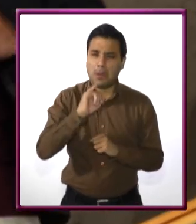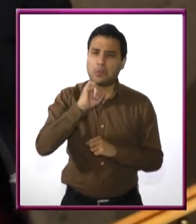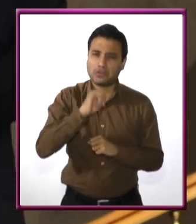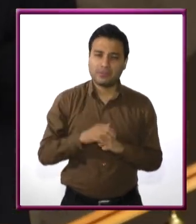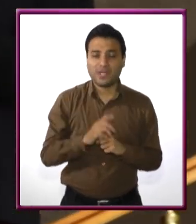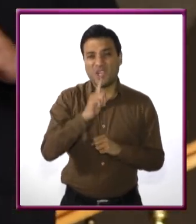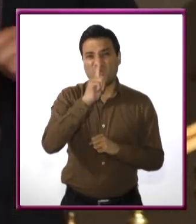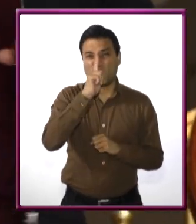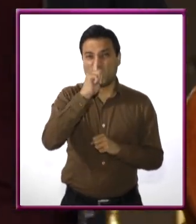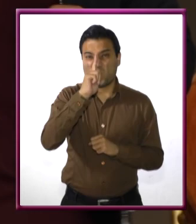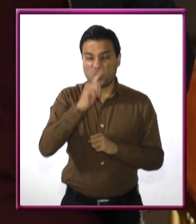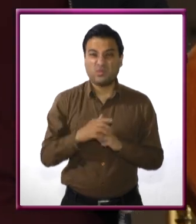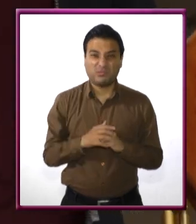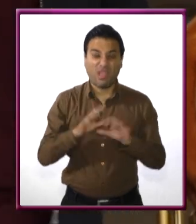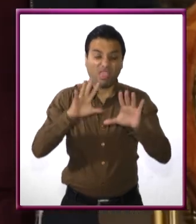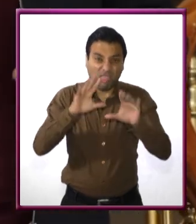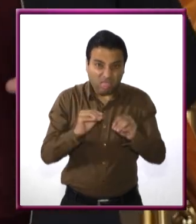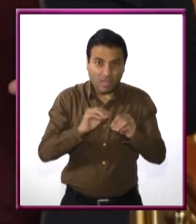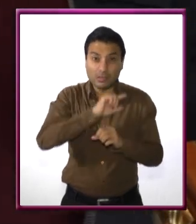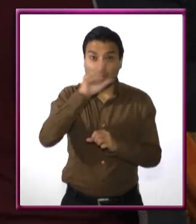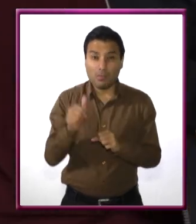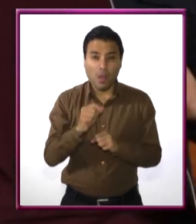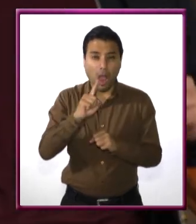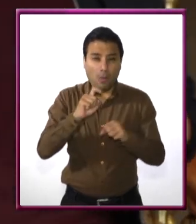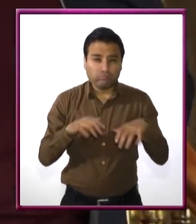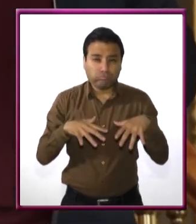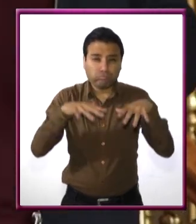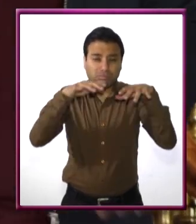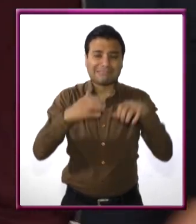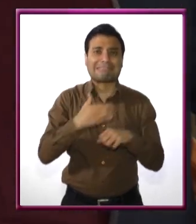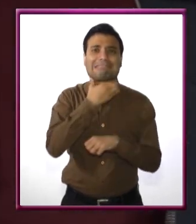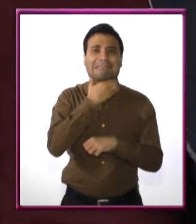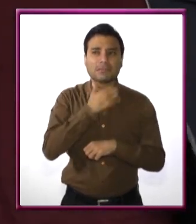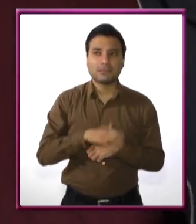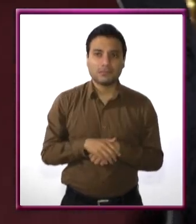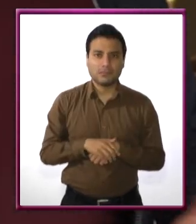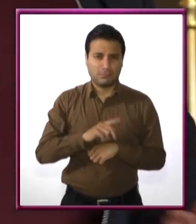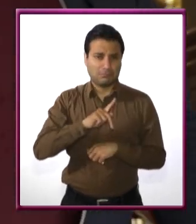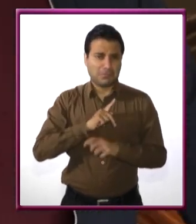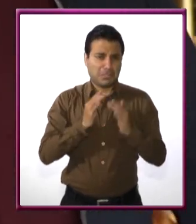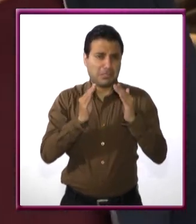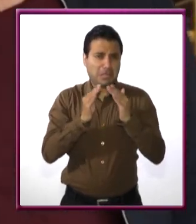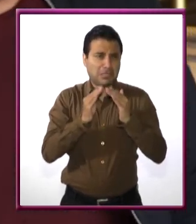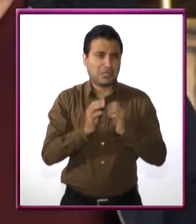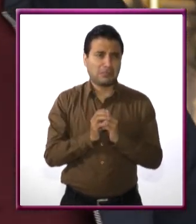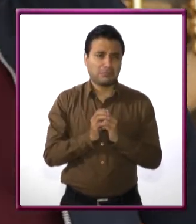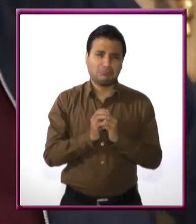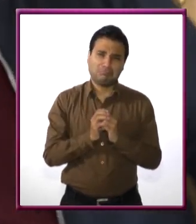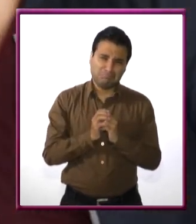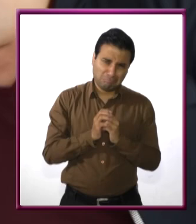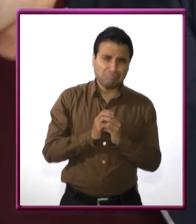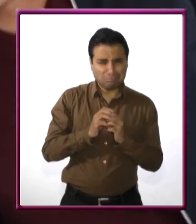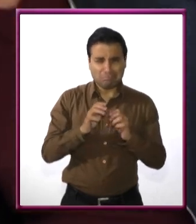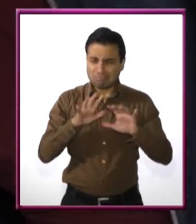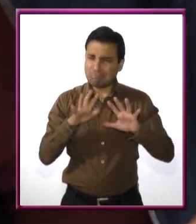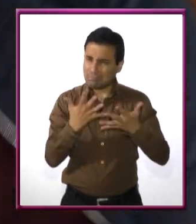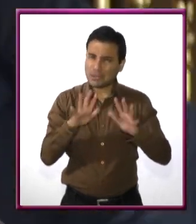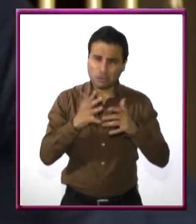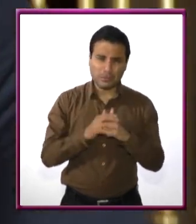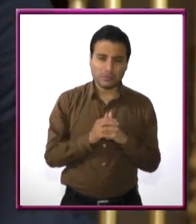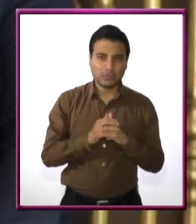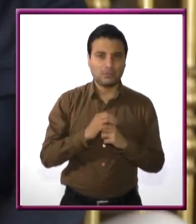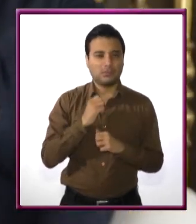todo bien, pero se fue la luz y casi nos inundamos. Estuvo rudísimo. ¡Ah, híjole! Por mi colonia yo no llovió tan feo, ¿eh? No. Sí llovió,